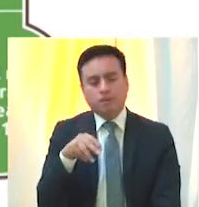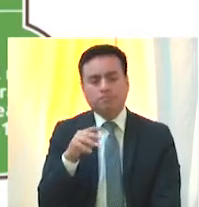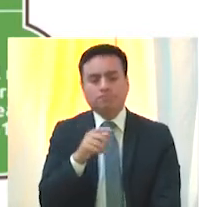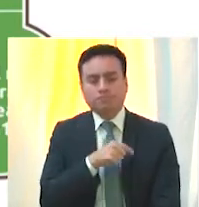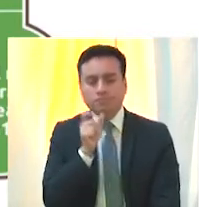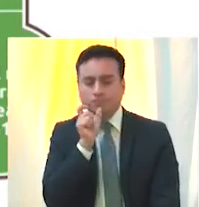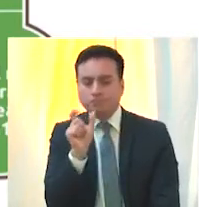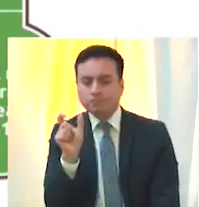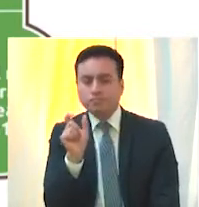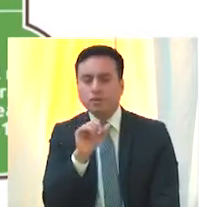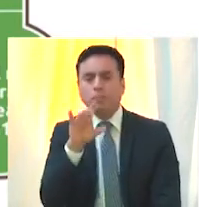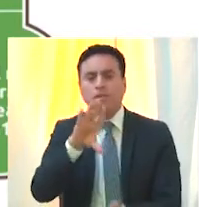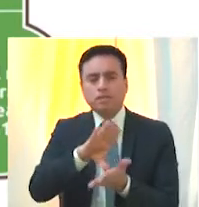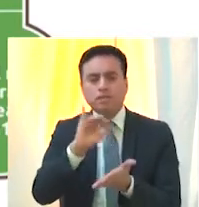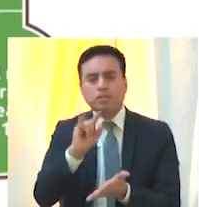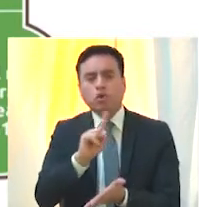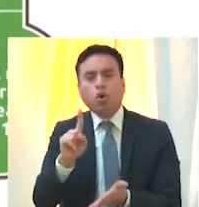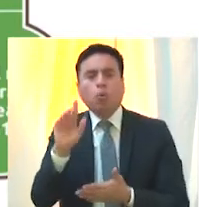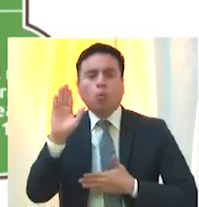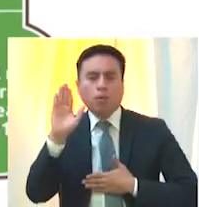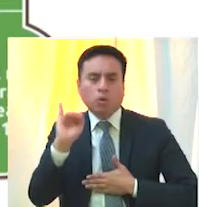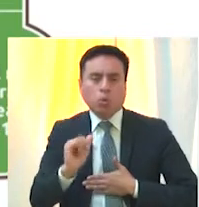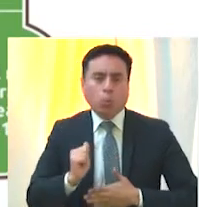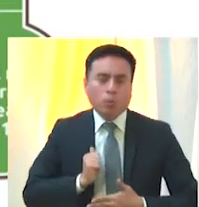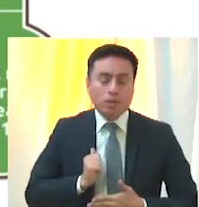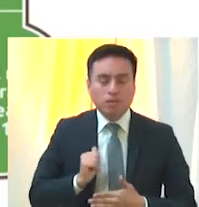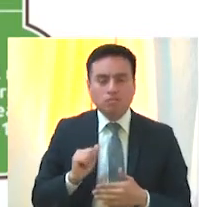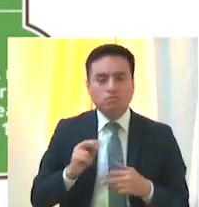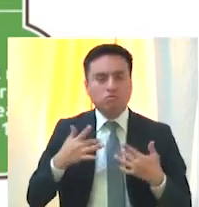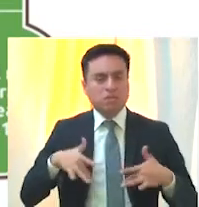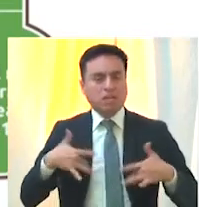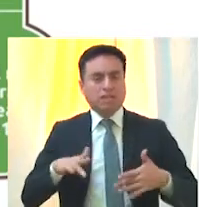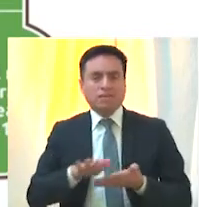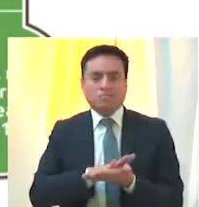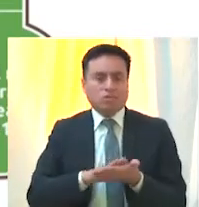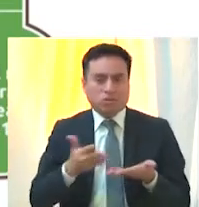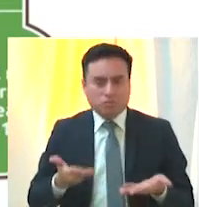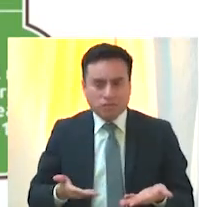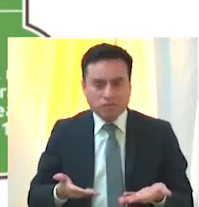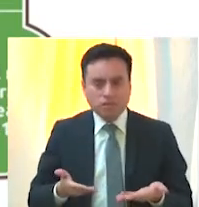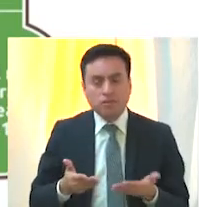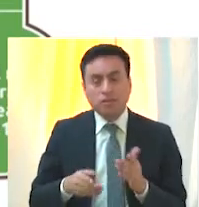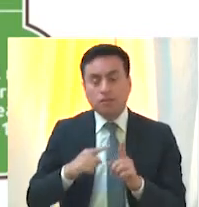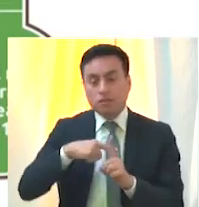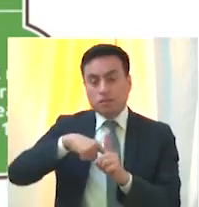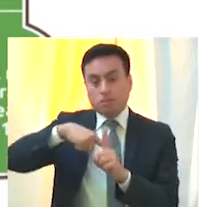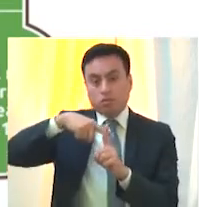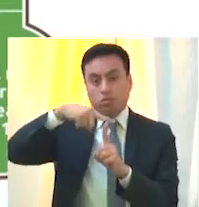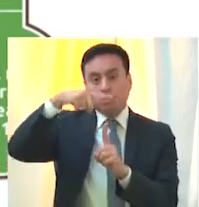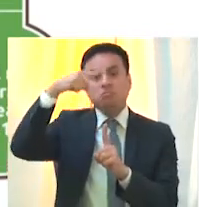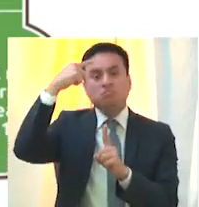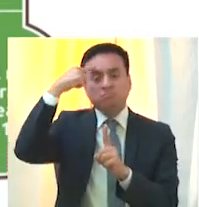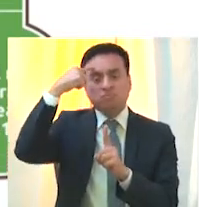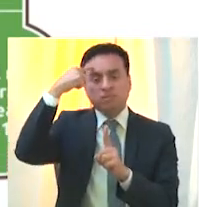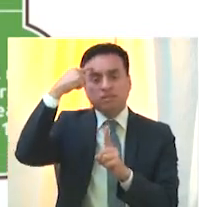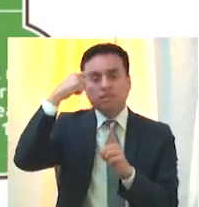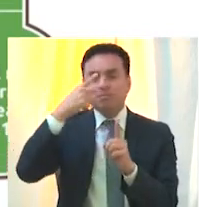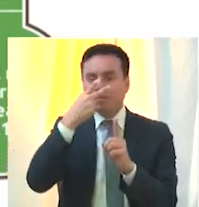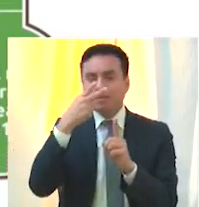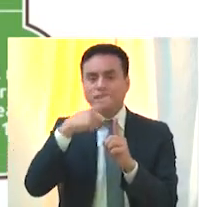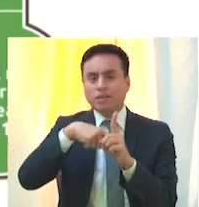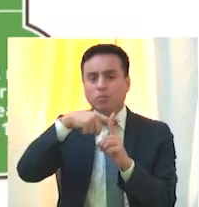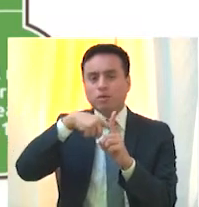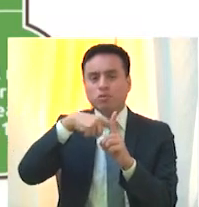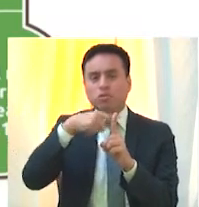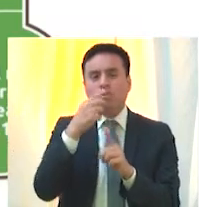países lo están haciendo y cuánto prometieron. Si es que no se hiciera nada actualmente, de hecho, la temperatura llegaría en este termómetro que ustedes ven ahí